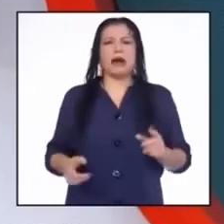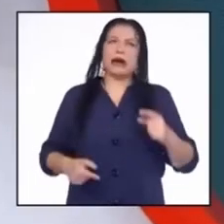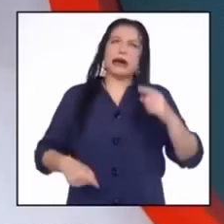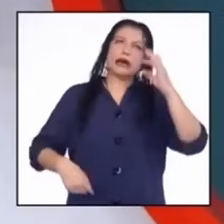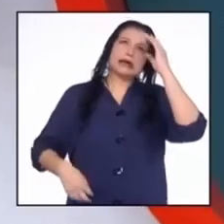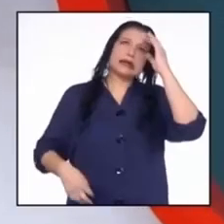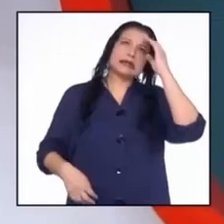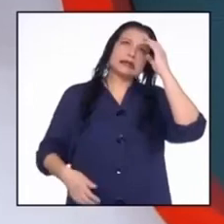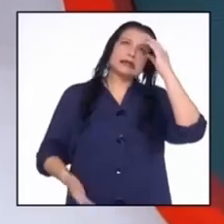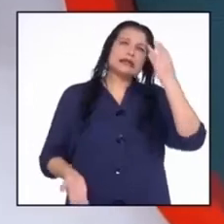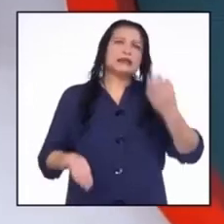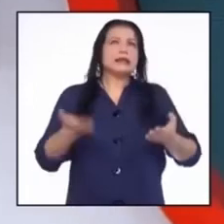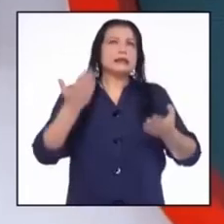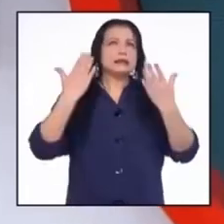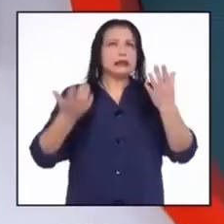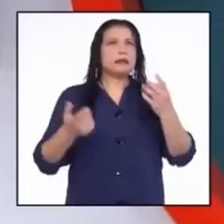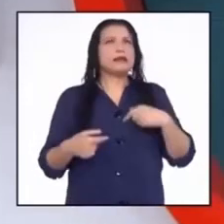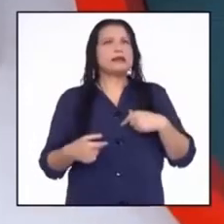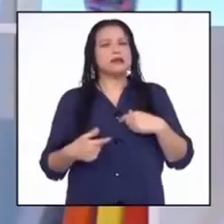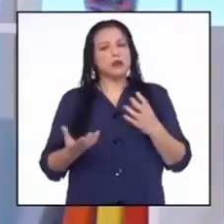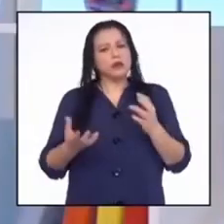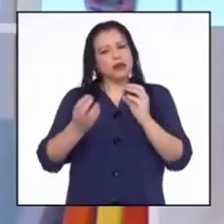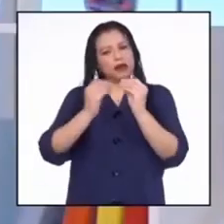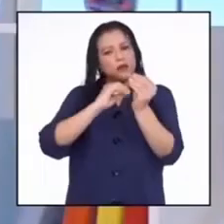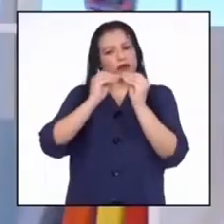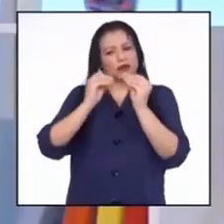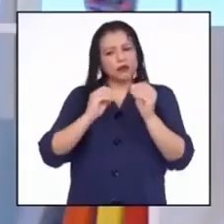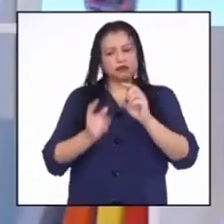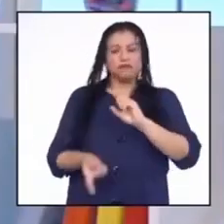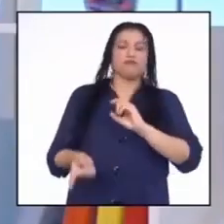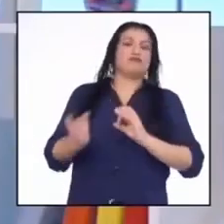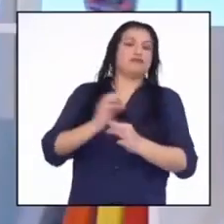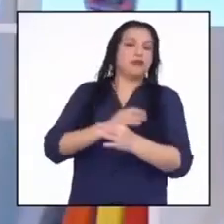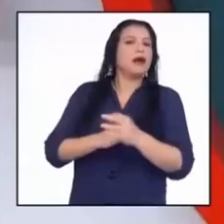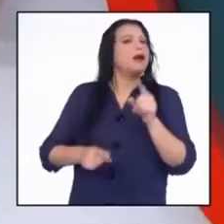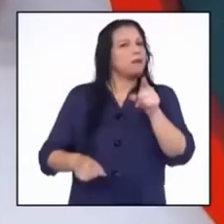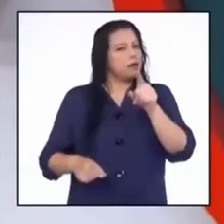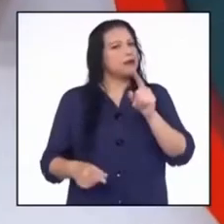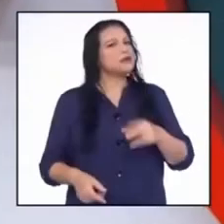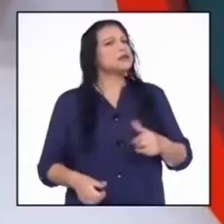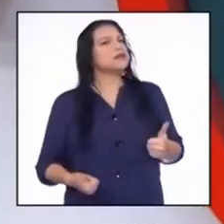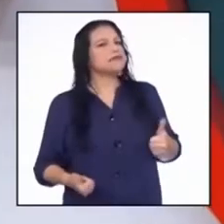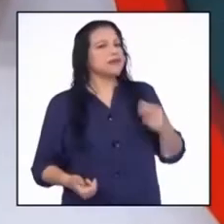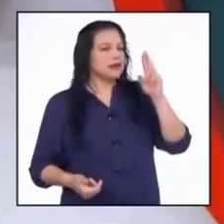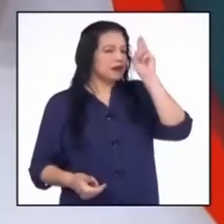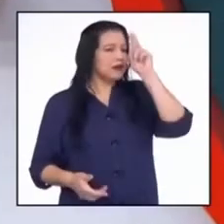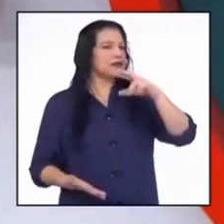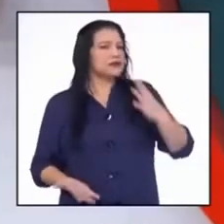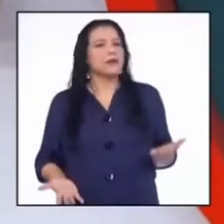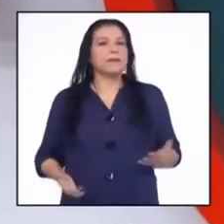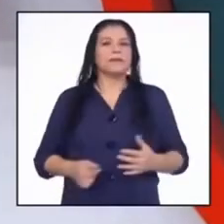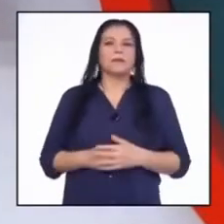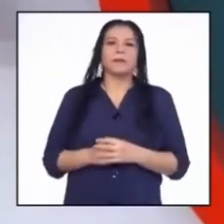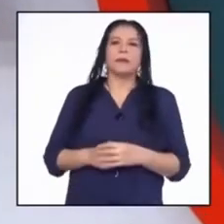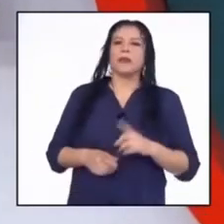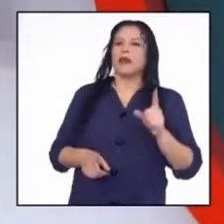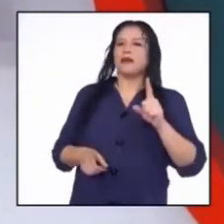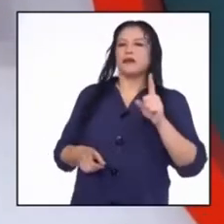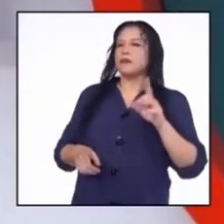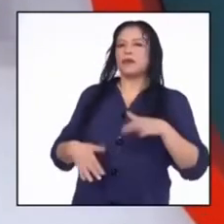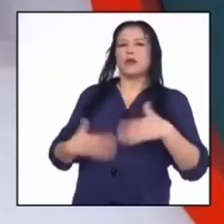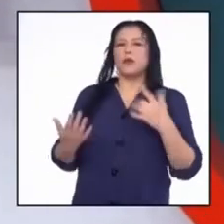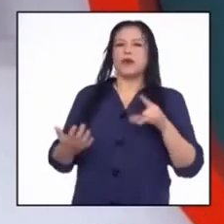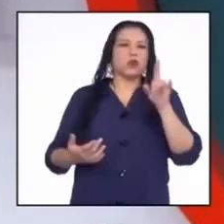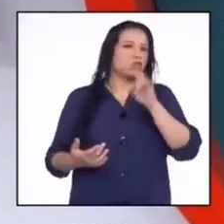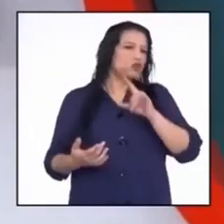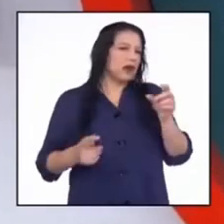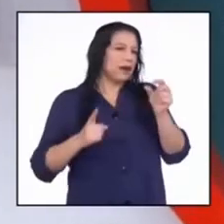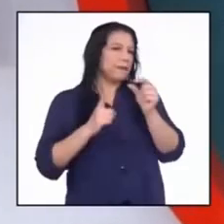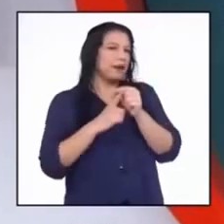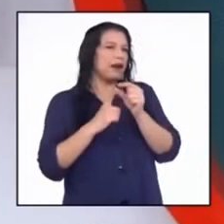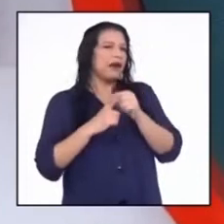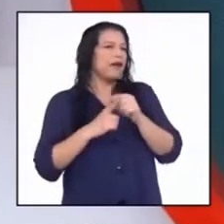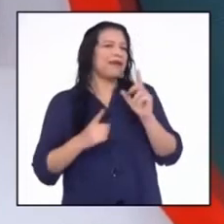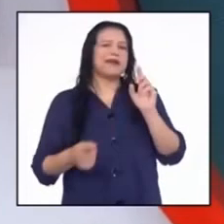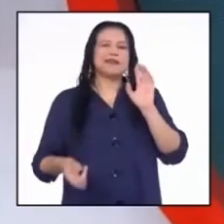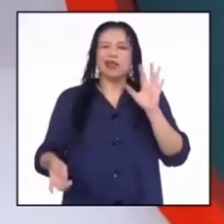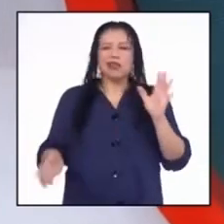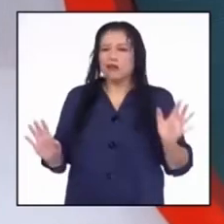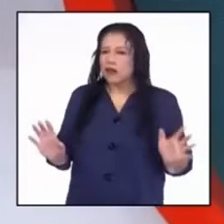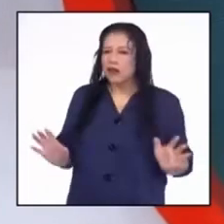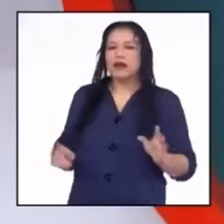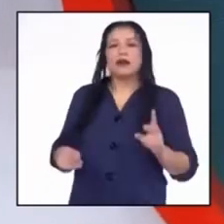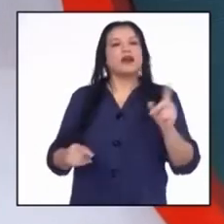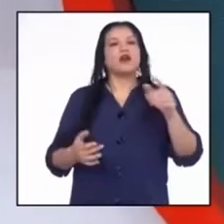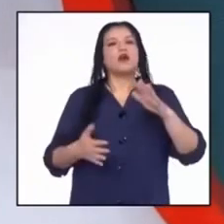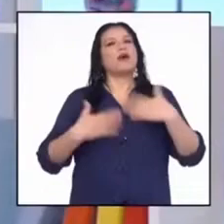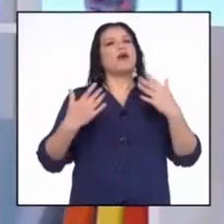que podría haber una adecuación del texto a la inversa, pero tiene sentido. Así como que no debo usar jergas en exceso, tampoco debo irme